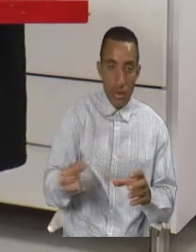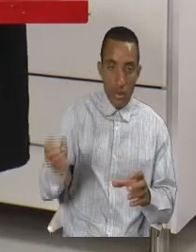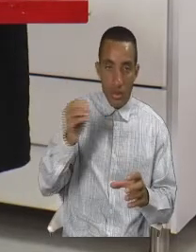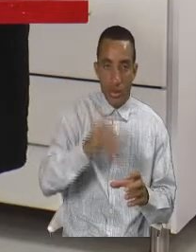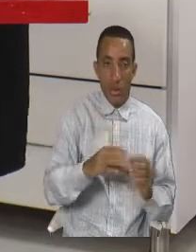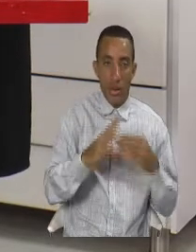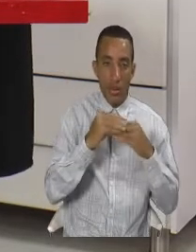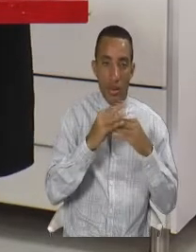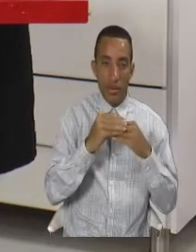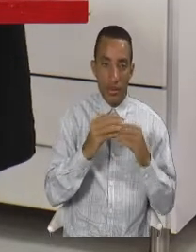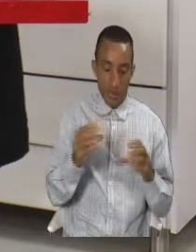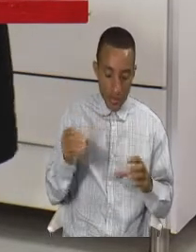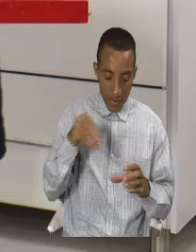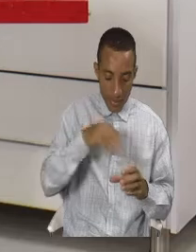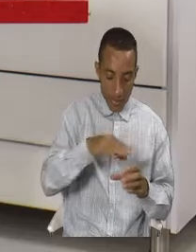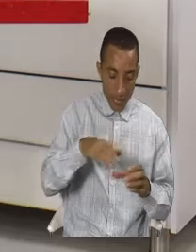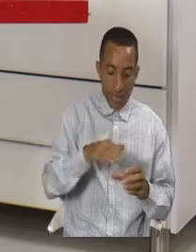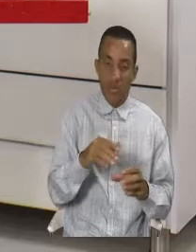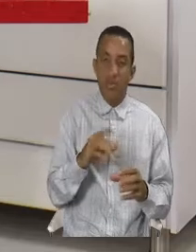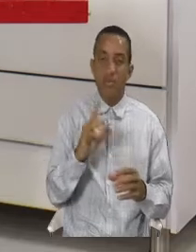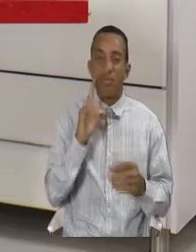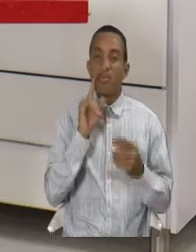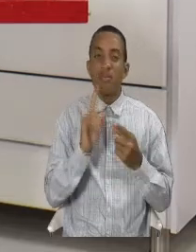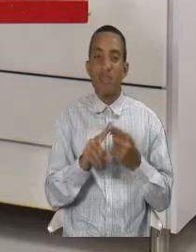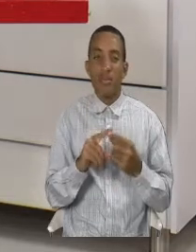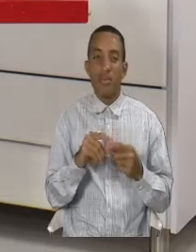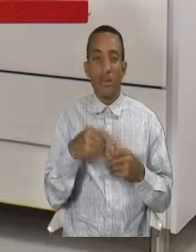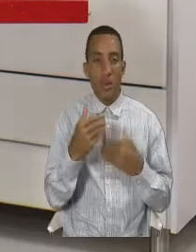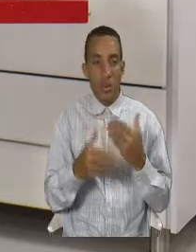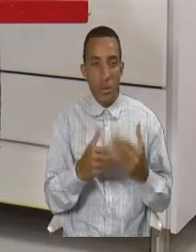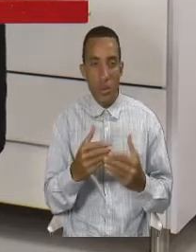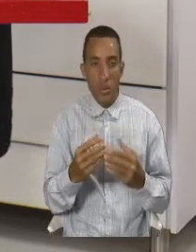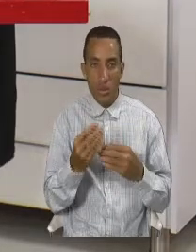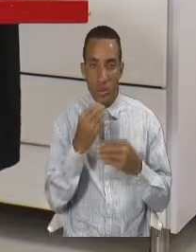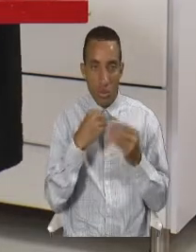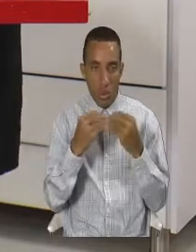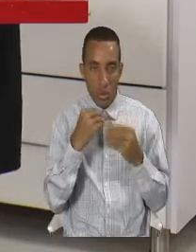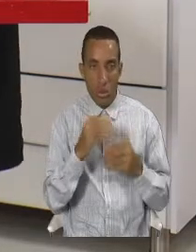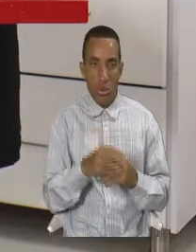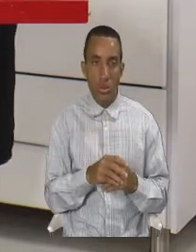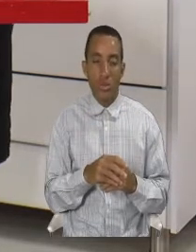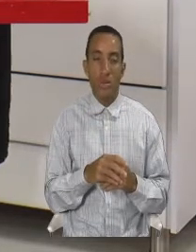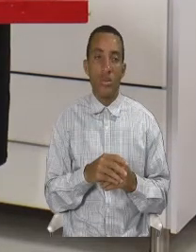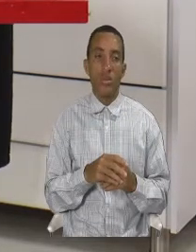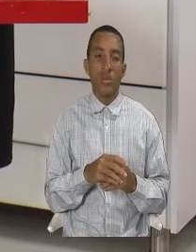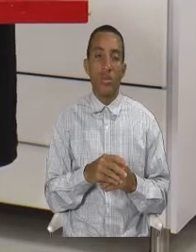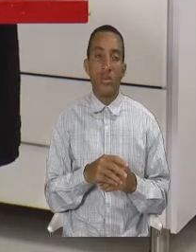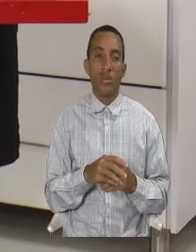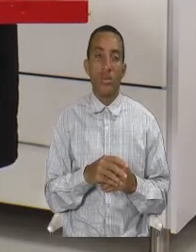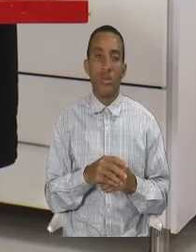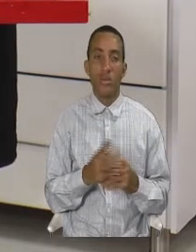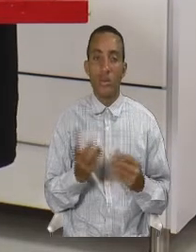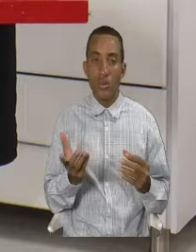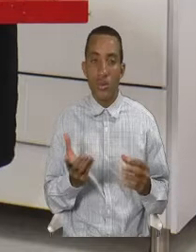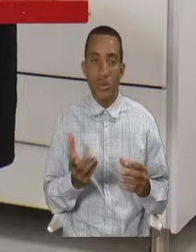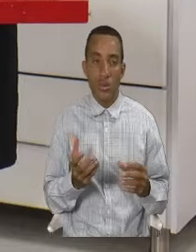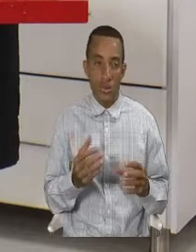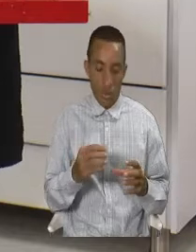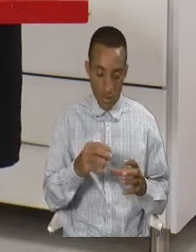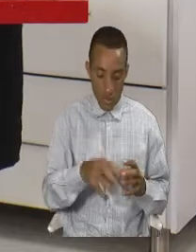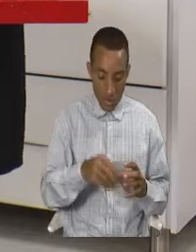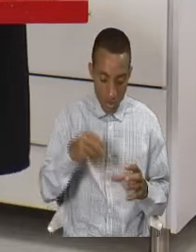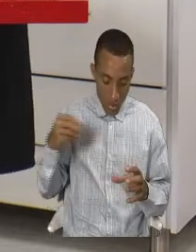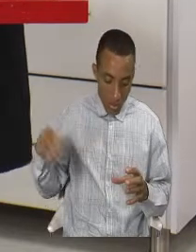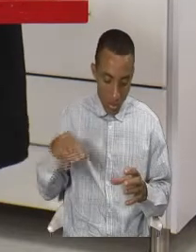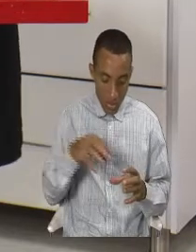esta preparación? Ir comiendo, sacando el producto del pan, pero a su